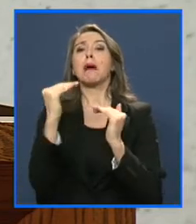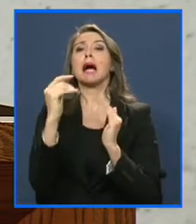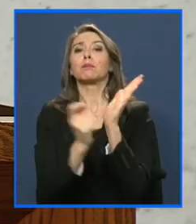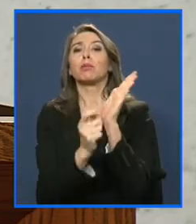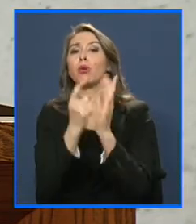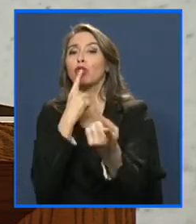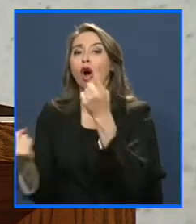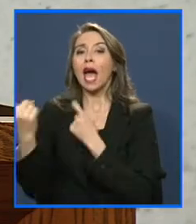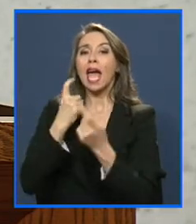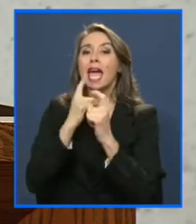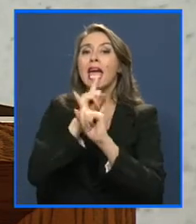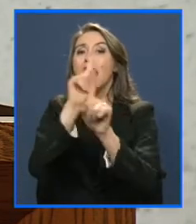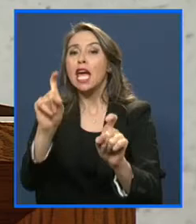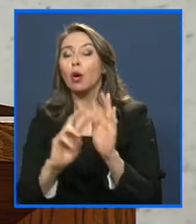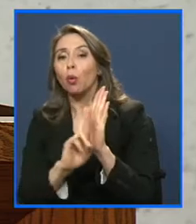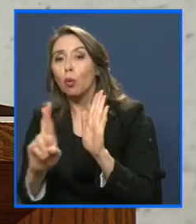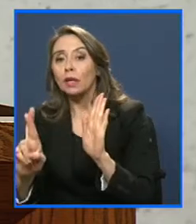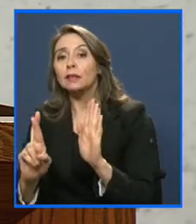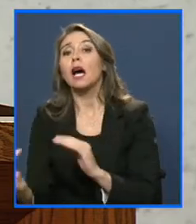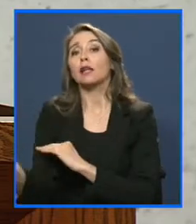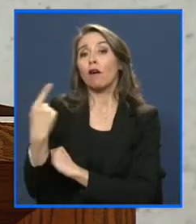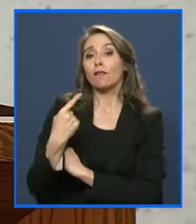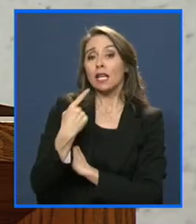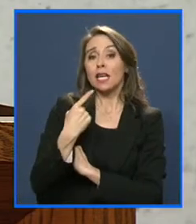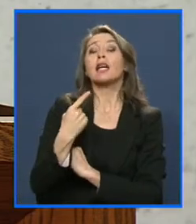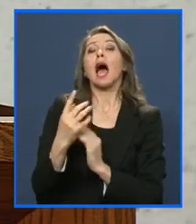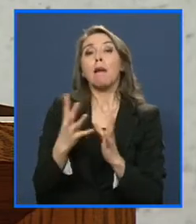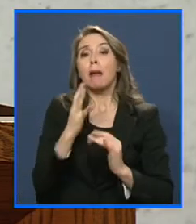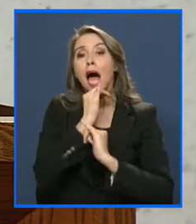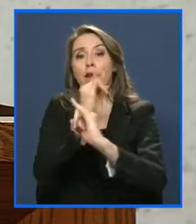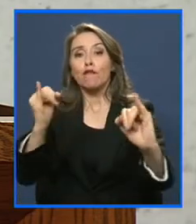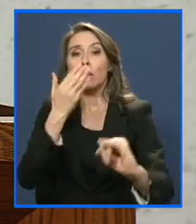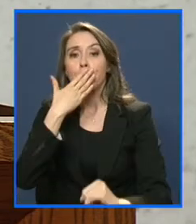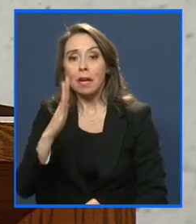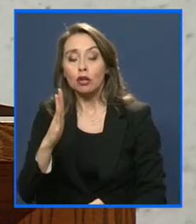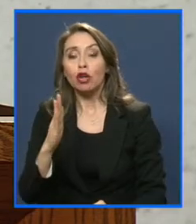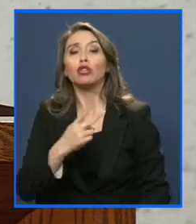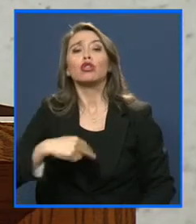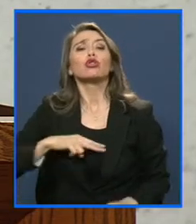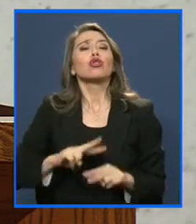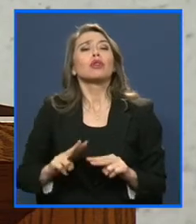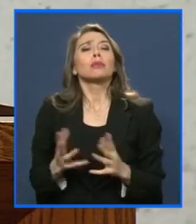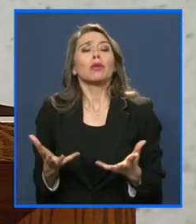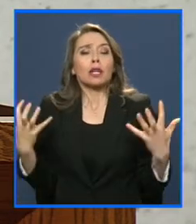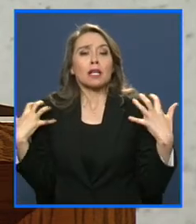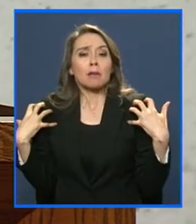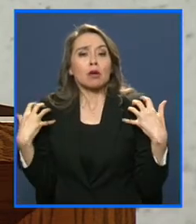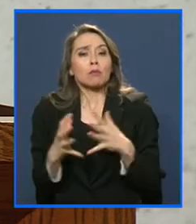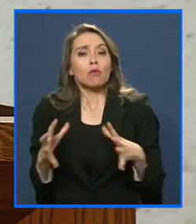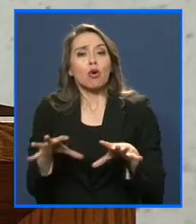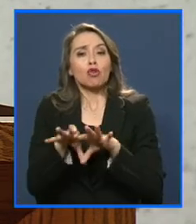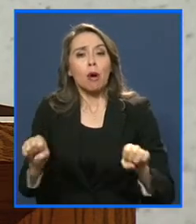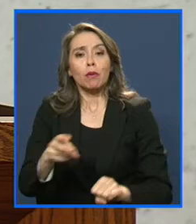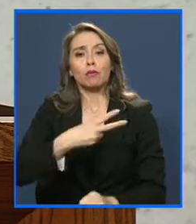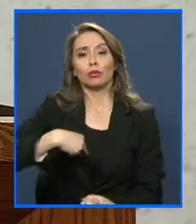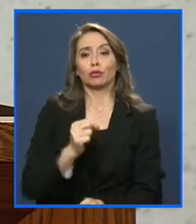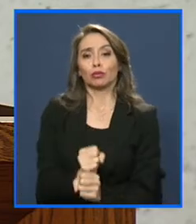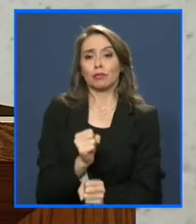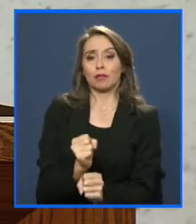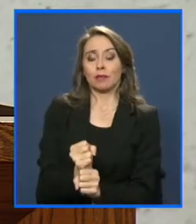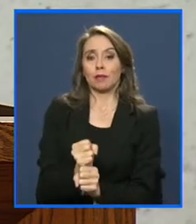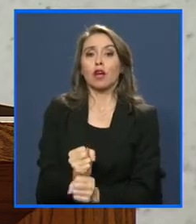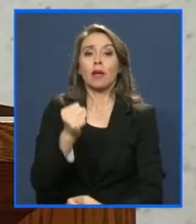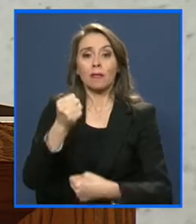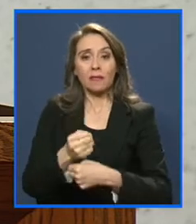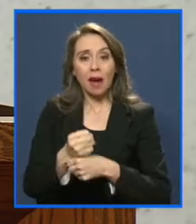obligan a informar más y mejor lo hacemos por un alto sentido de responsabilidad y compromiso con nuestra tarea y porque el